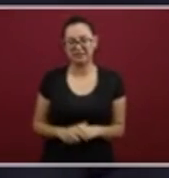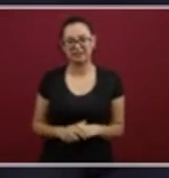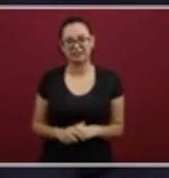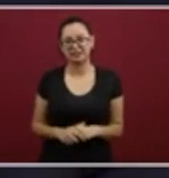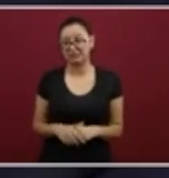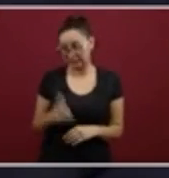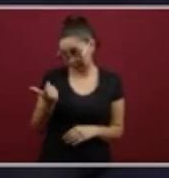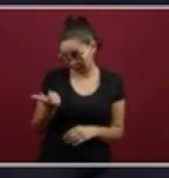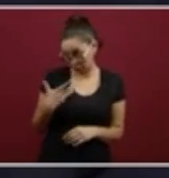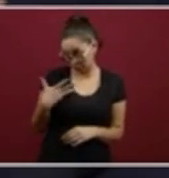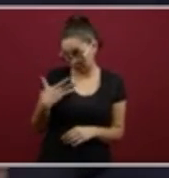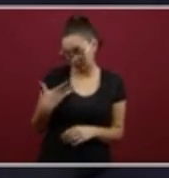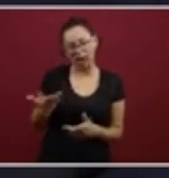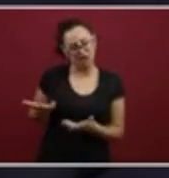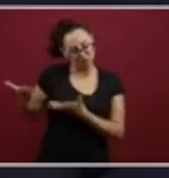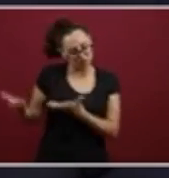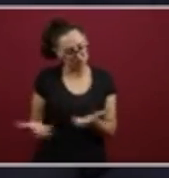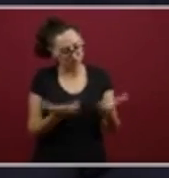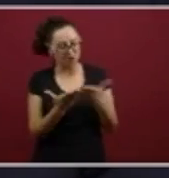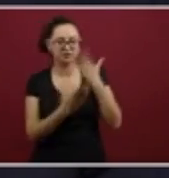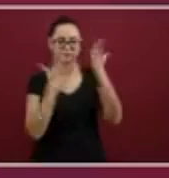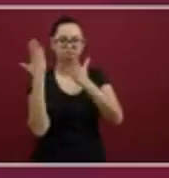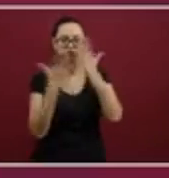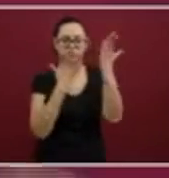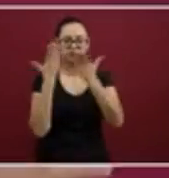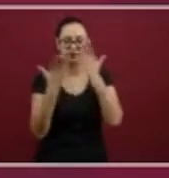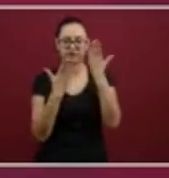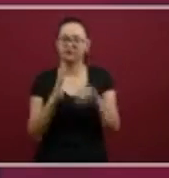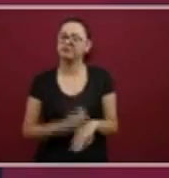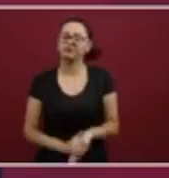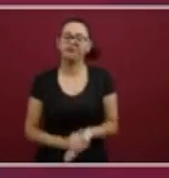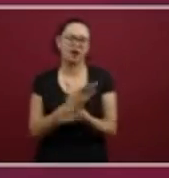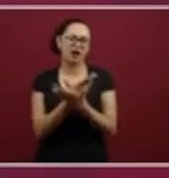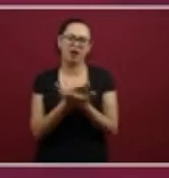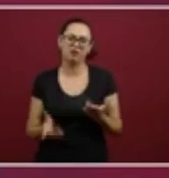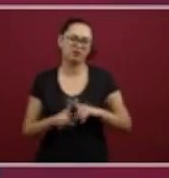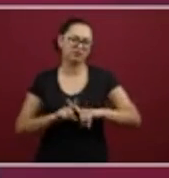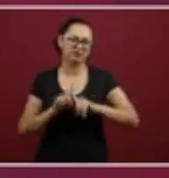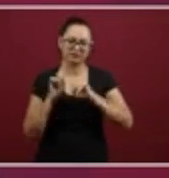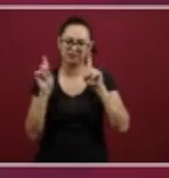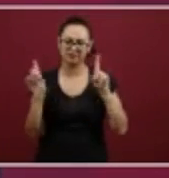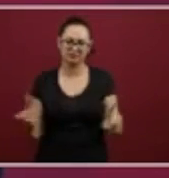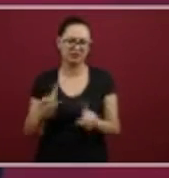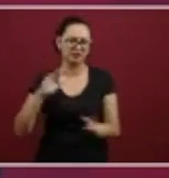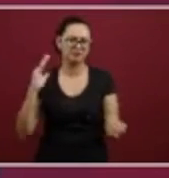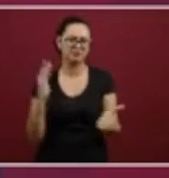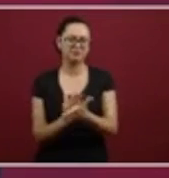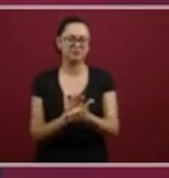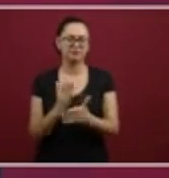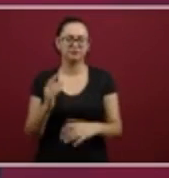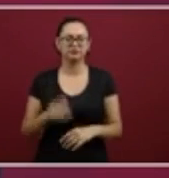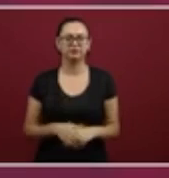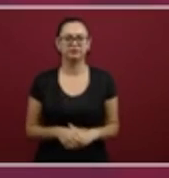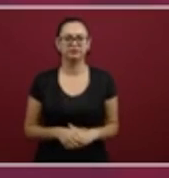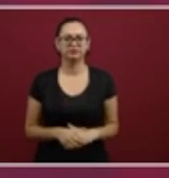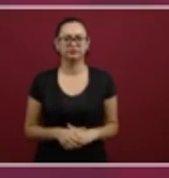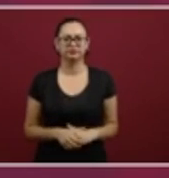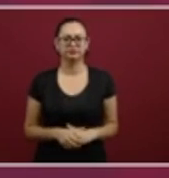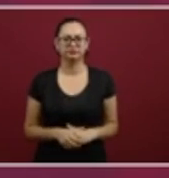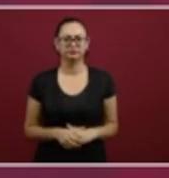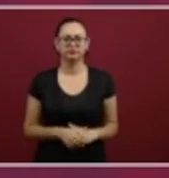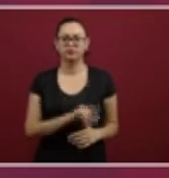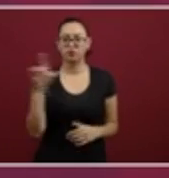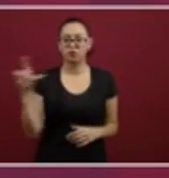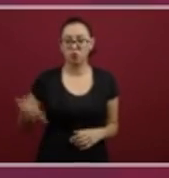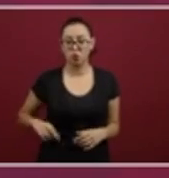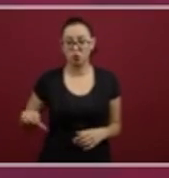que tuviese para comprar la educación. Eso ya no, eso se acabó. El gobierno